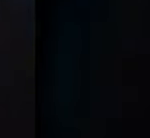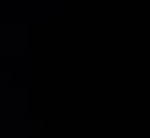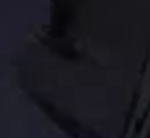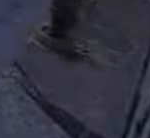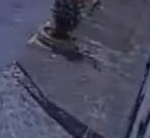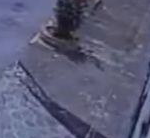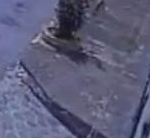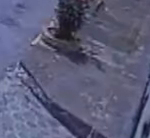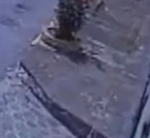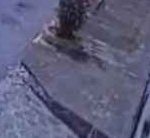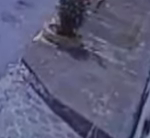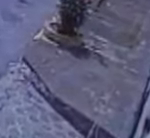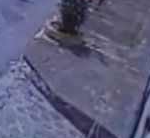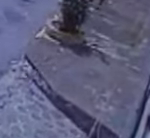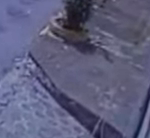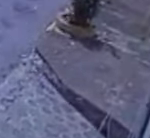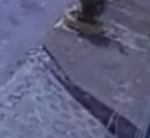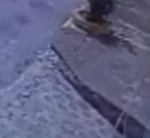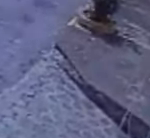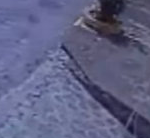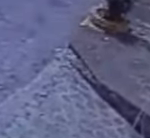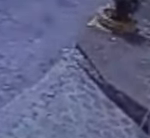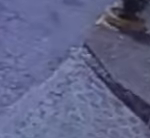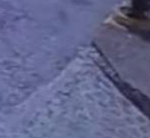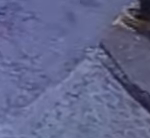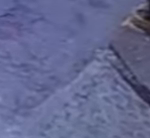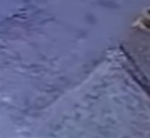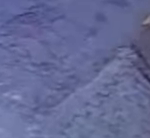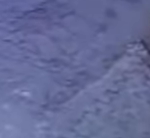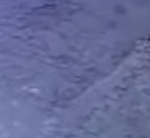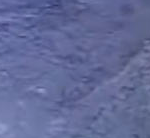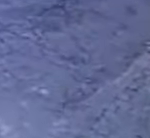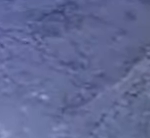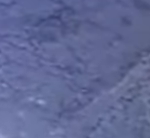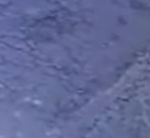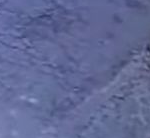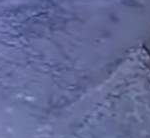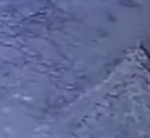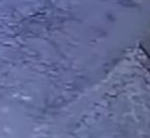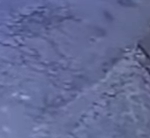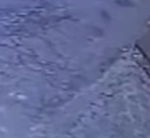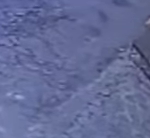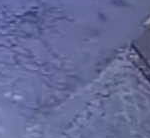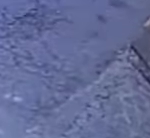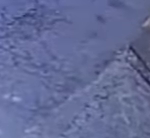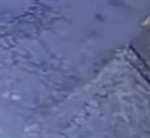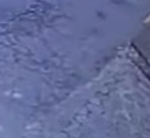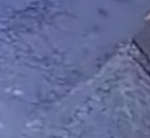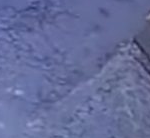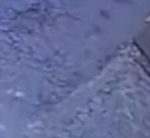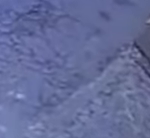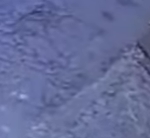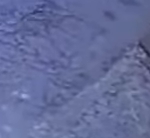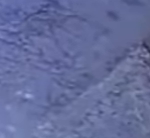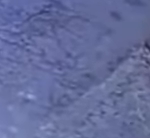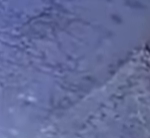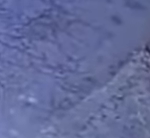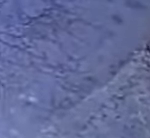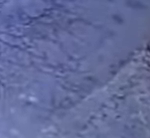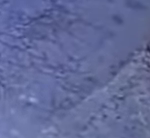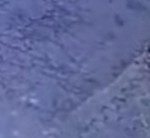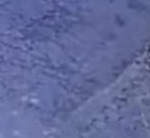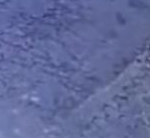Operaban en varios sectores del Valle de los Chillos en Quito y en el cantón Rumiñahui. Se fijaban en vehículos estacionados en sitios oscuros o